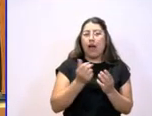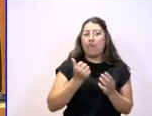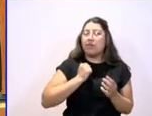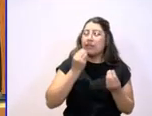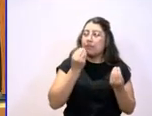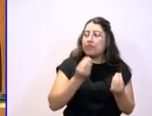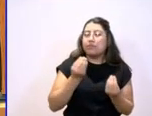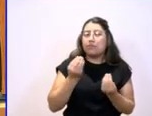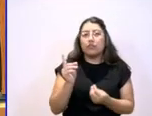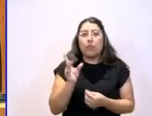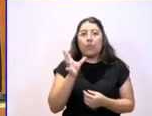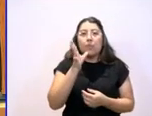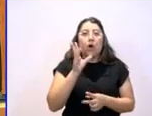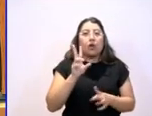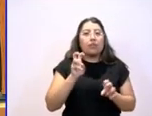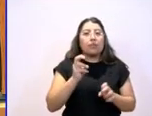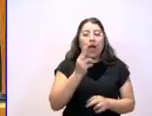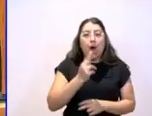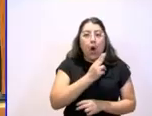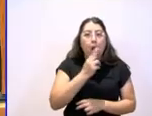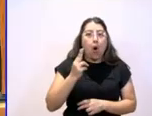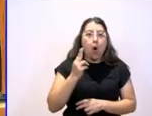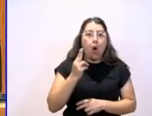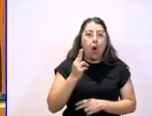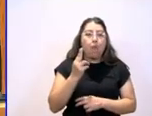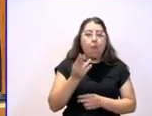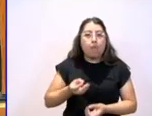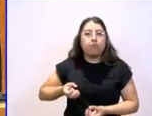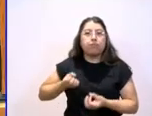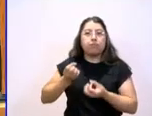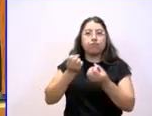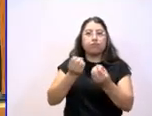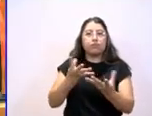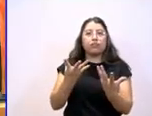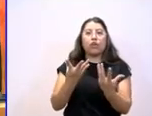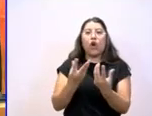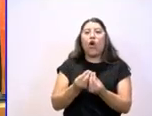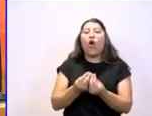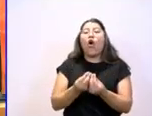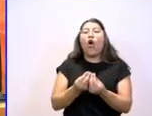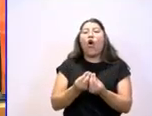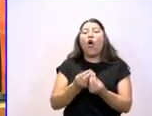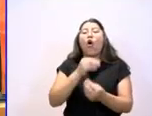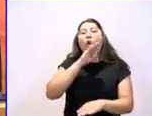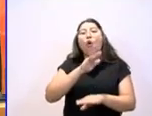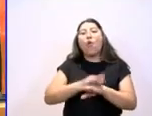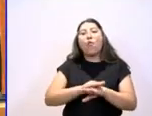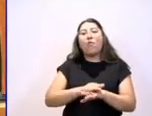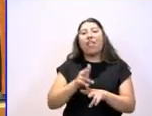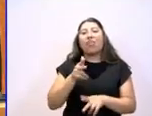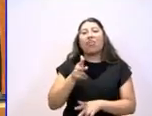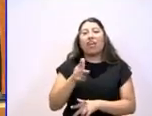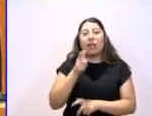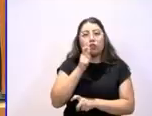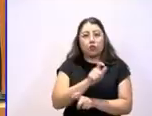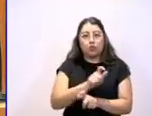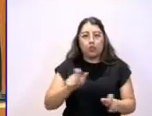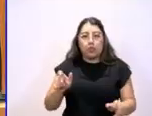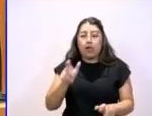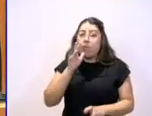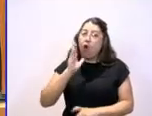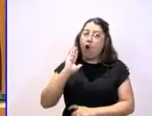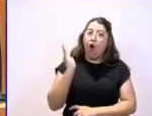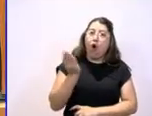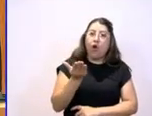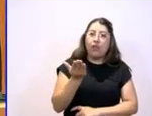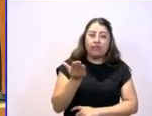poner de manifiesto el compromiso que este Parlamento debiera tener con el cumplimiento de los derechos humanos, con una condena por parte de